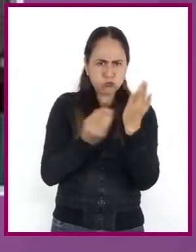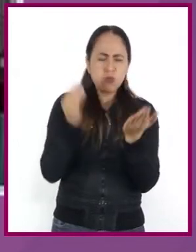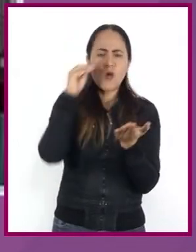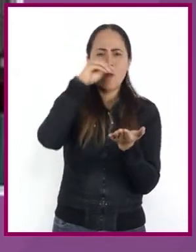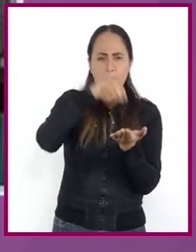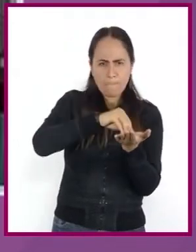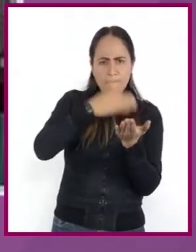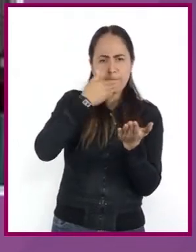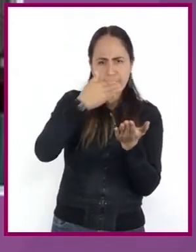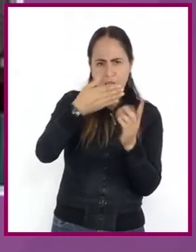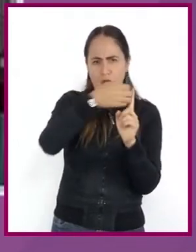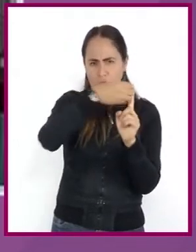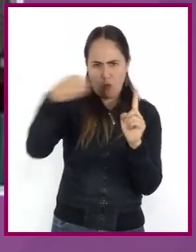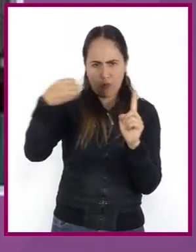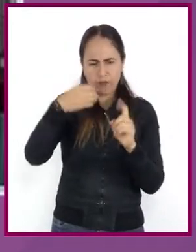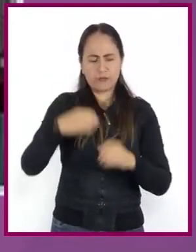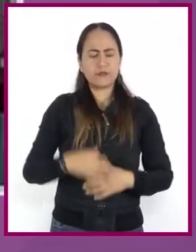correspondiente.